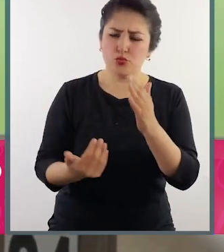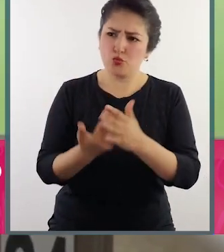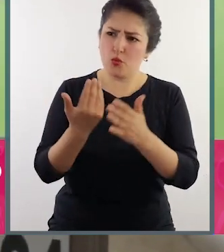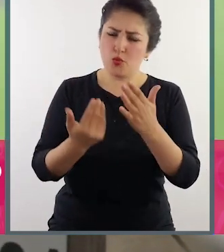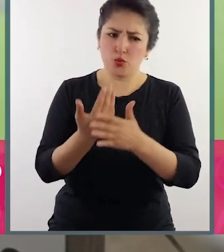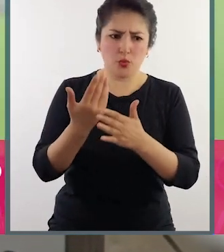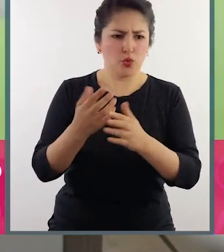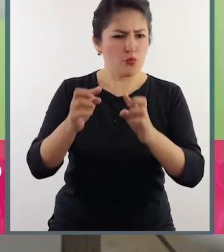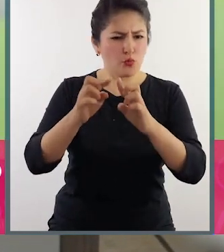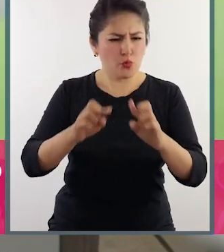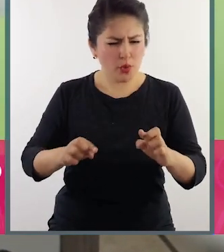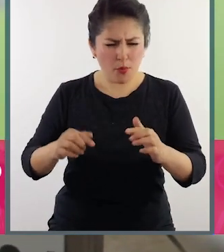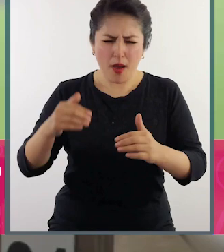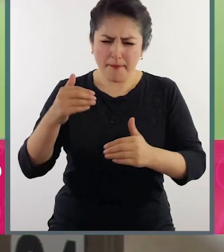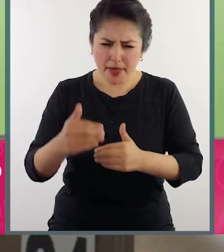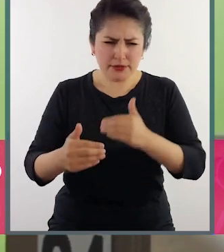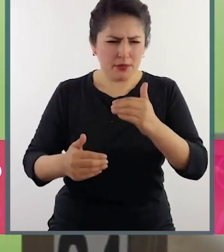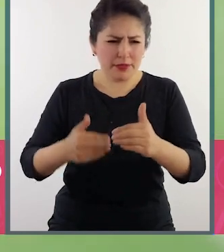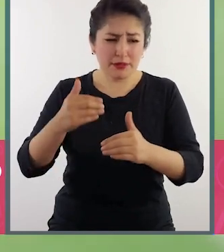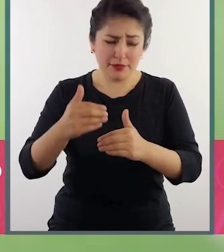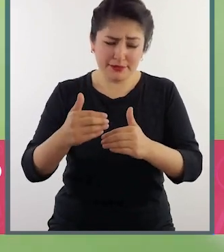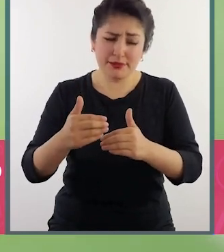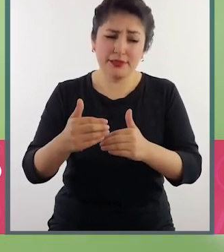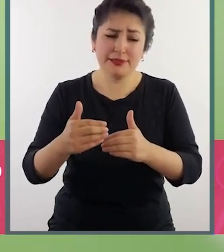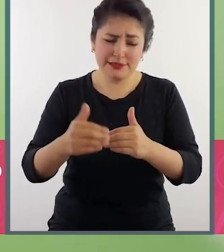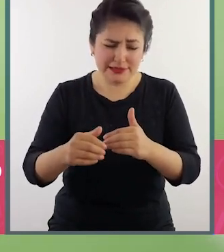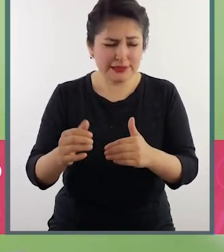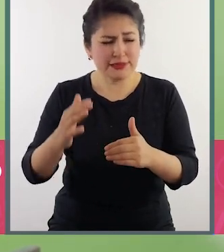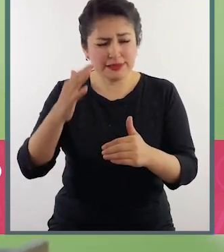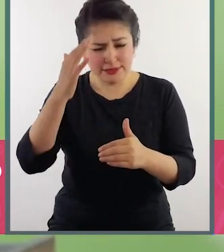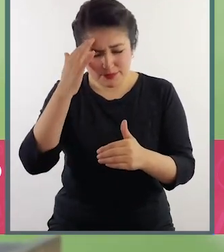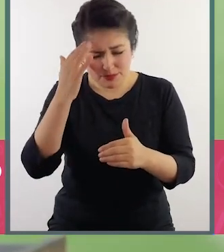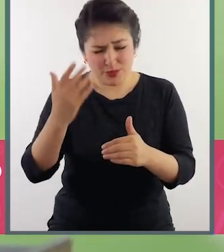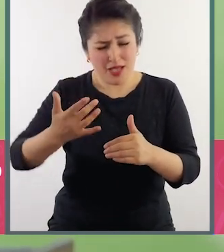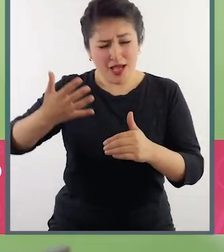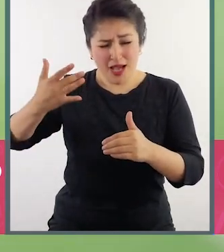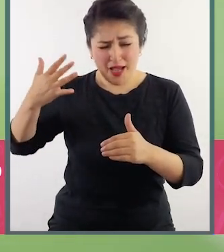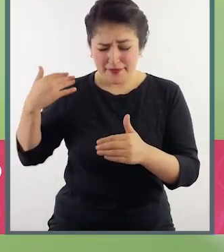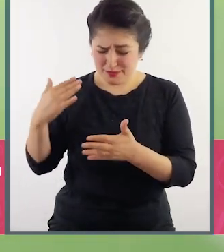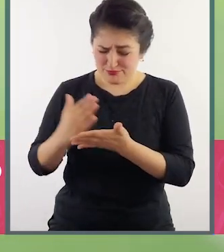pueblo y cómo el pueblo se ha sabido